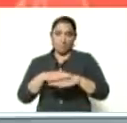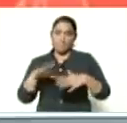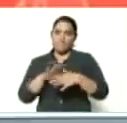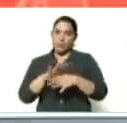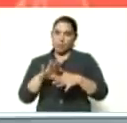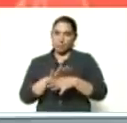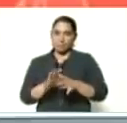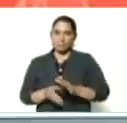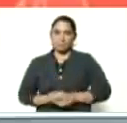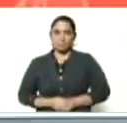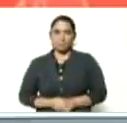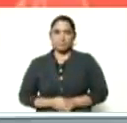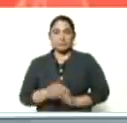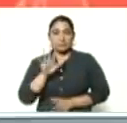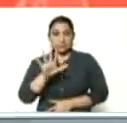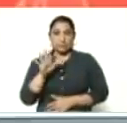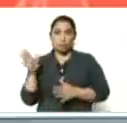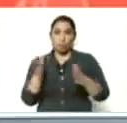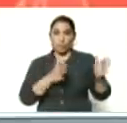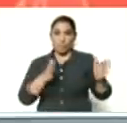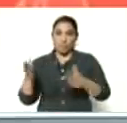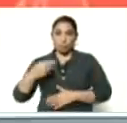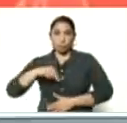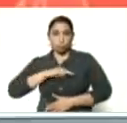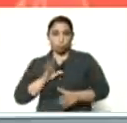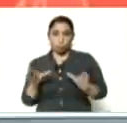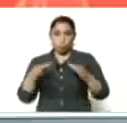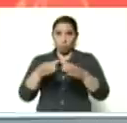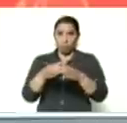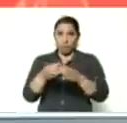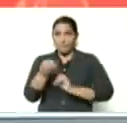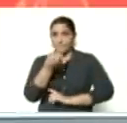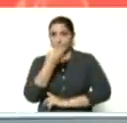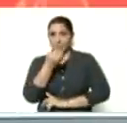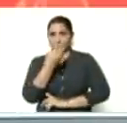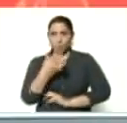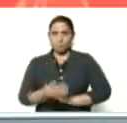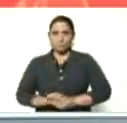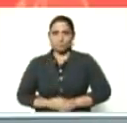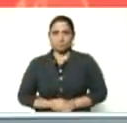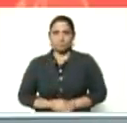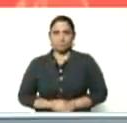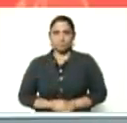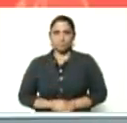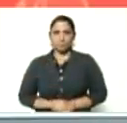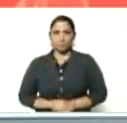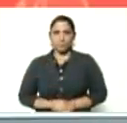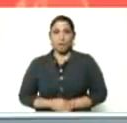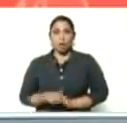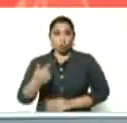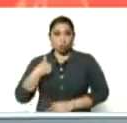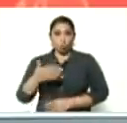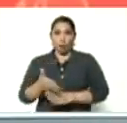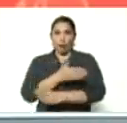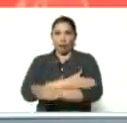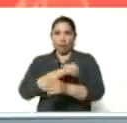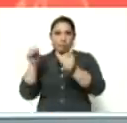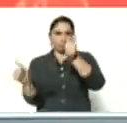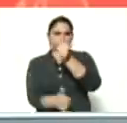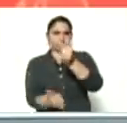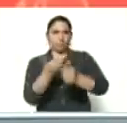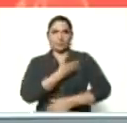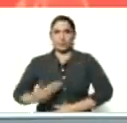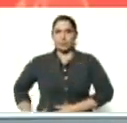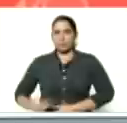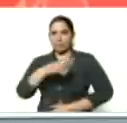martes, 5 de marzo, hicimos una reunión en el Palacio de Miraflores. Yo era vicepresidente de la República, encabecé la